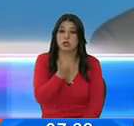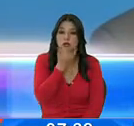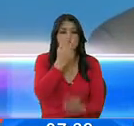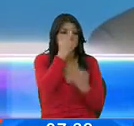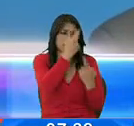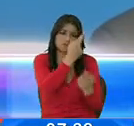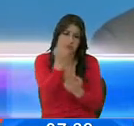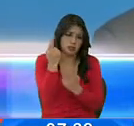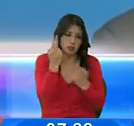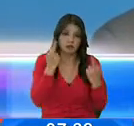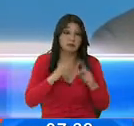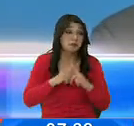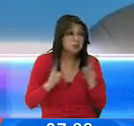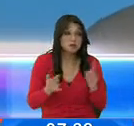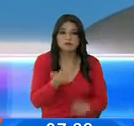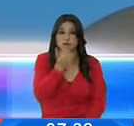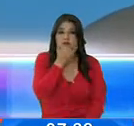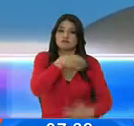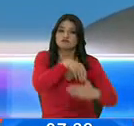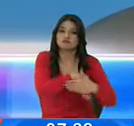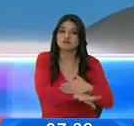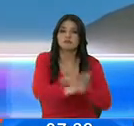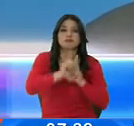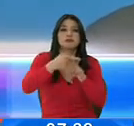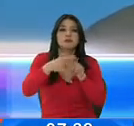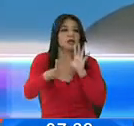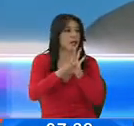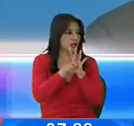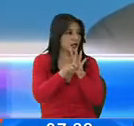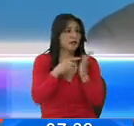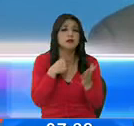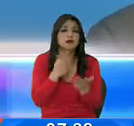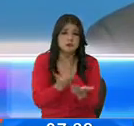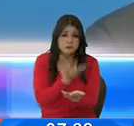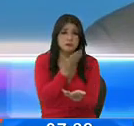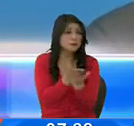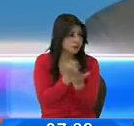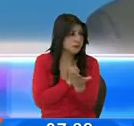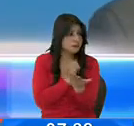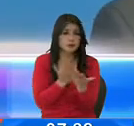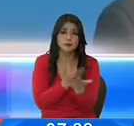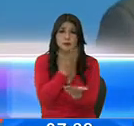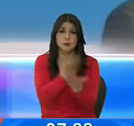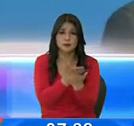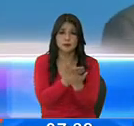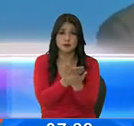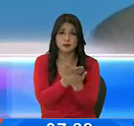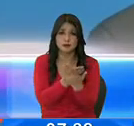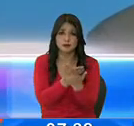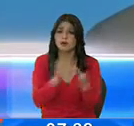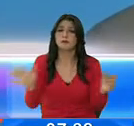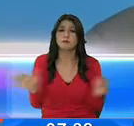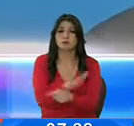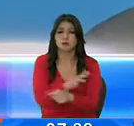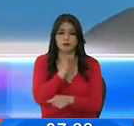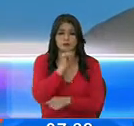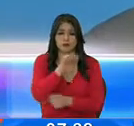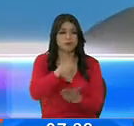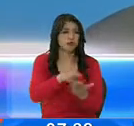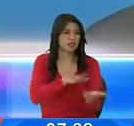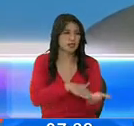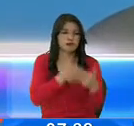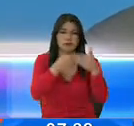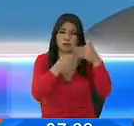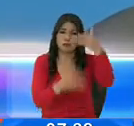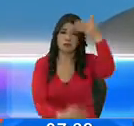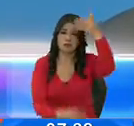como debe ser se comete el error de archivar la primera ley yo propuse en el plenario legislativo que debatamos lo completo que el proyecto largo el que